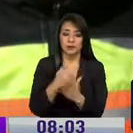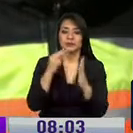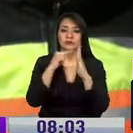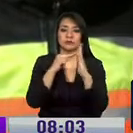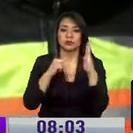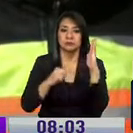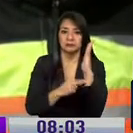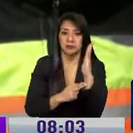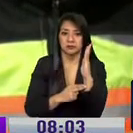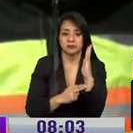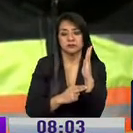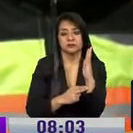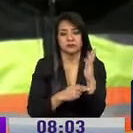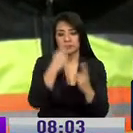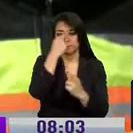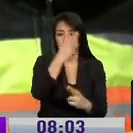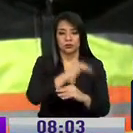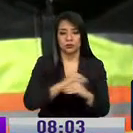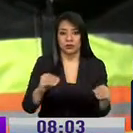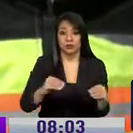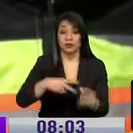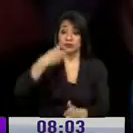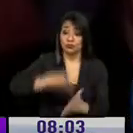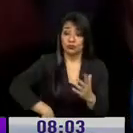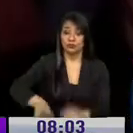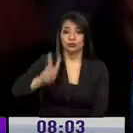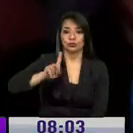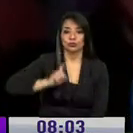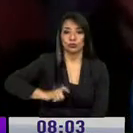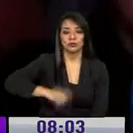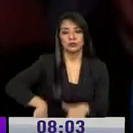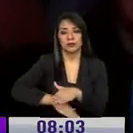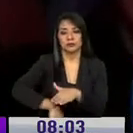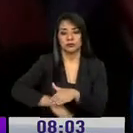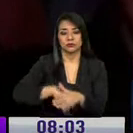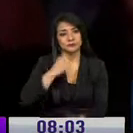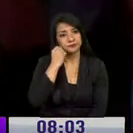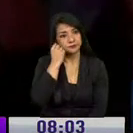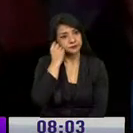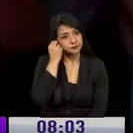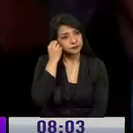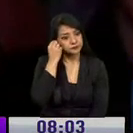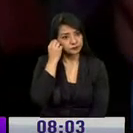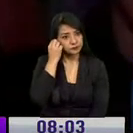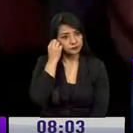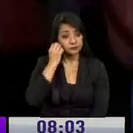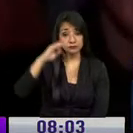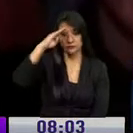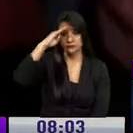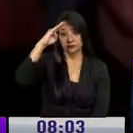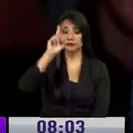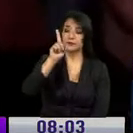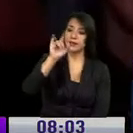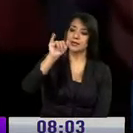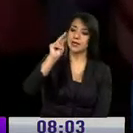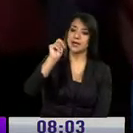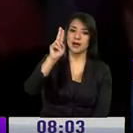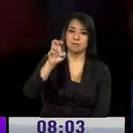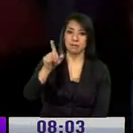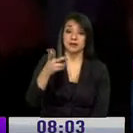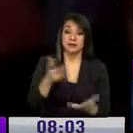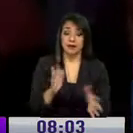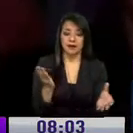la clausura es dos salarios básicos. Proceder con la personal de la DINAPEN a hacer una acta y entrega de